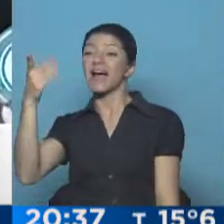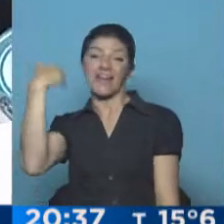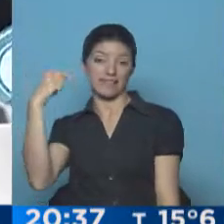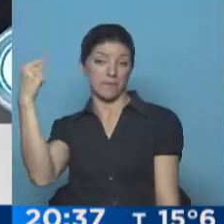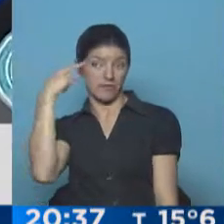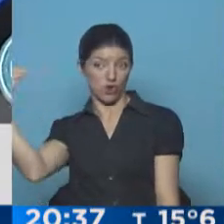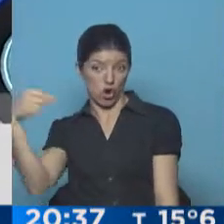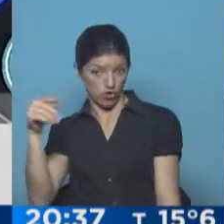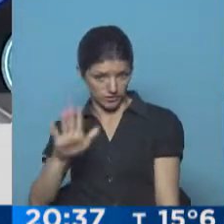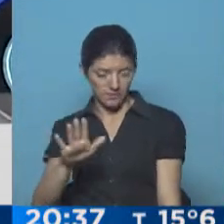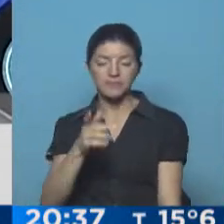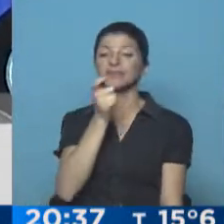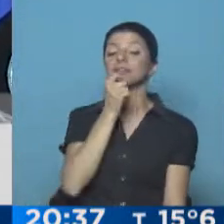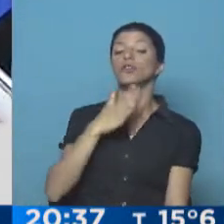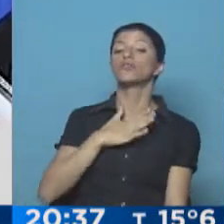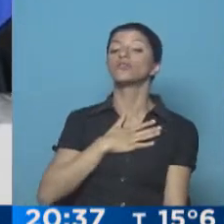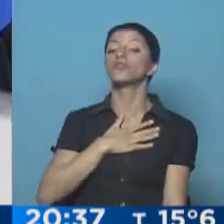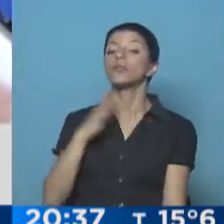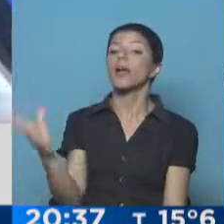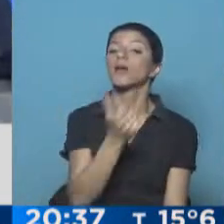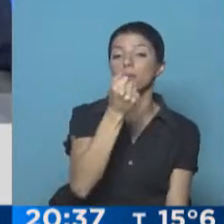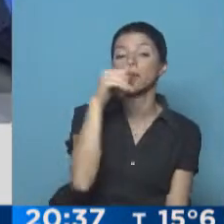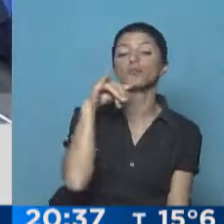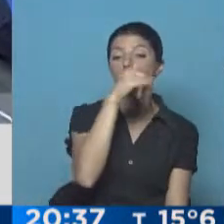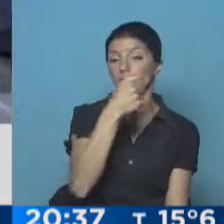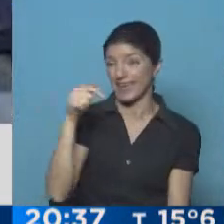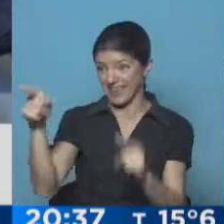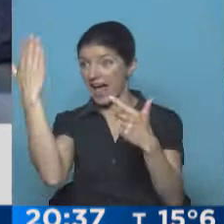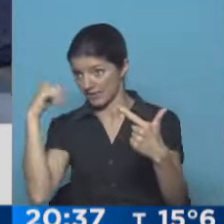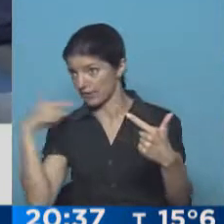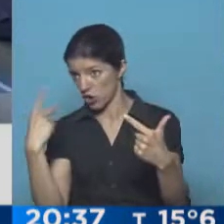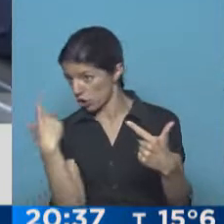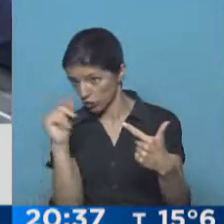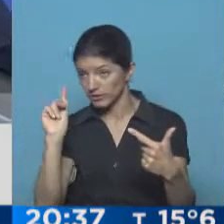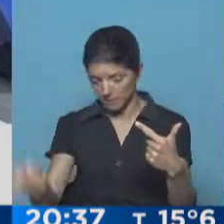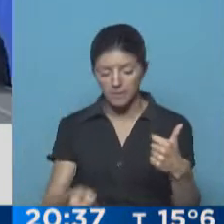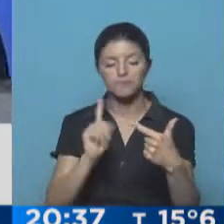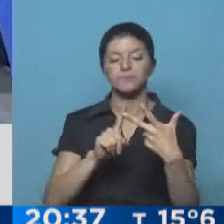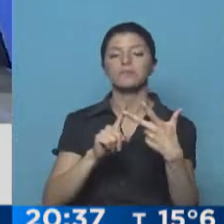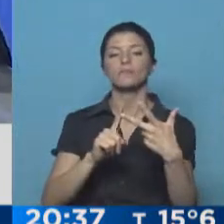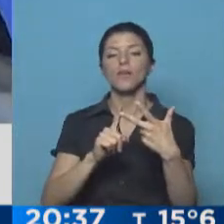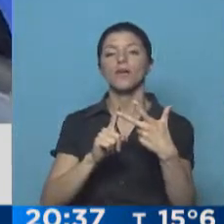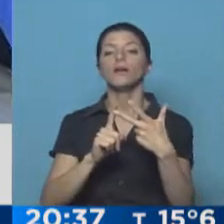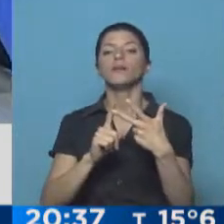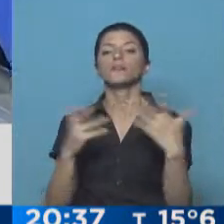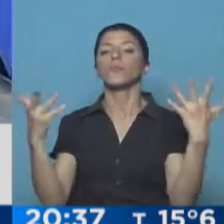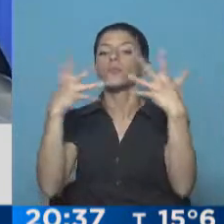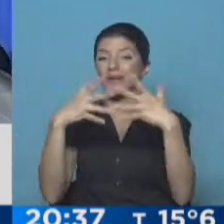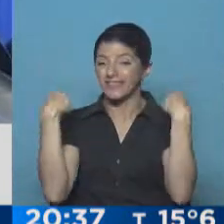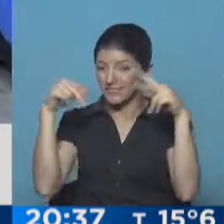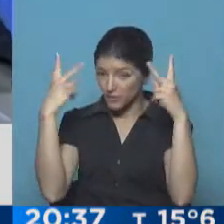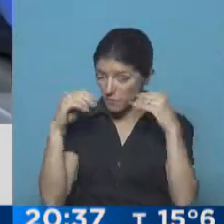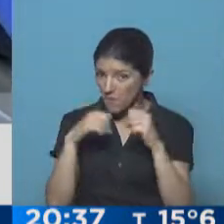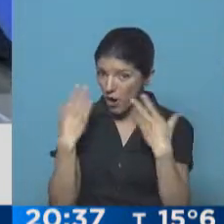hemos recuperado aerolíneas, que también estuvo en contra, conectemos, integremos, desarrollemos cada vez más el turismo. Si